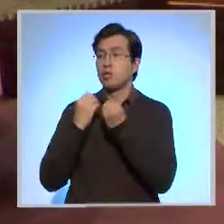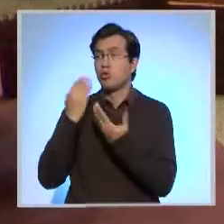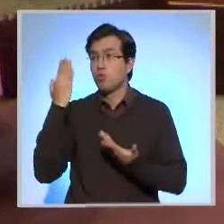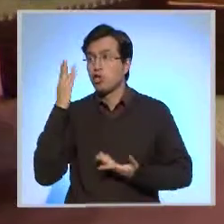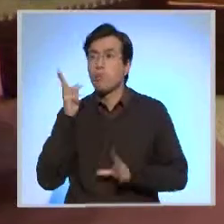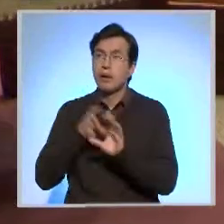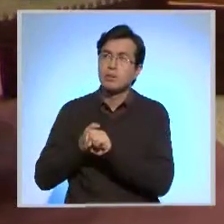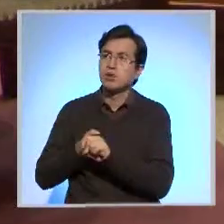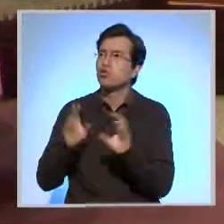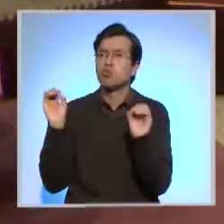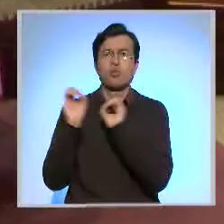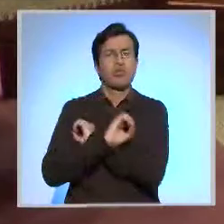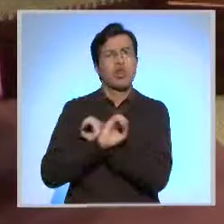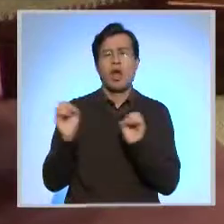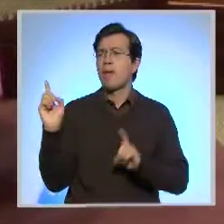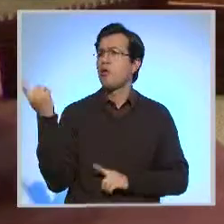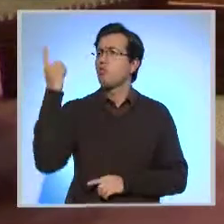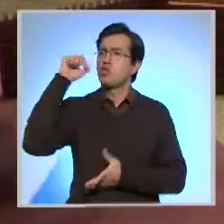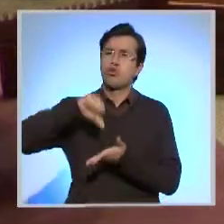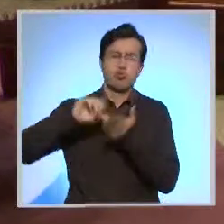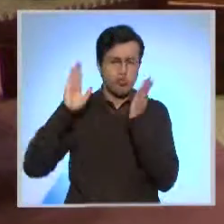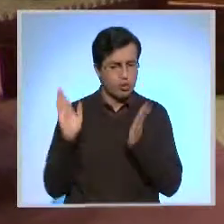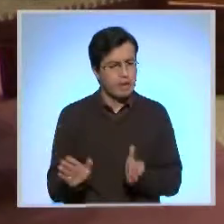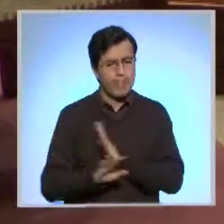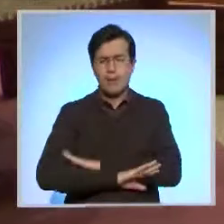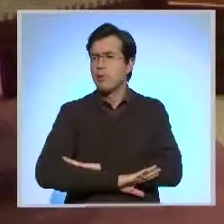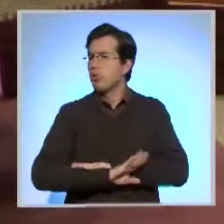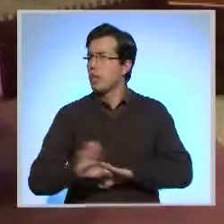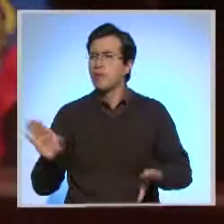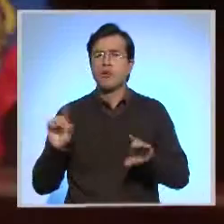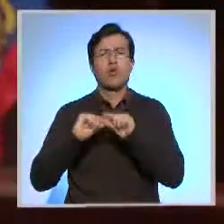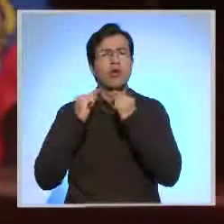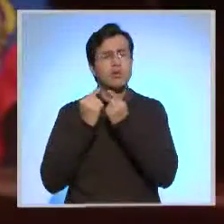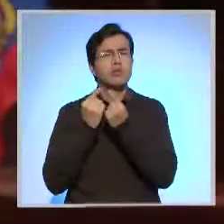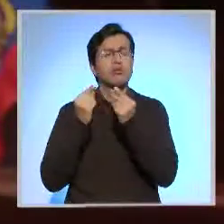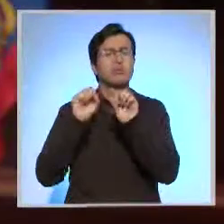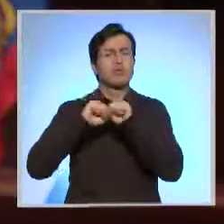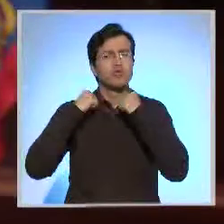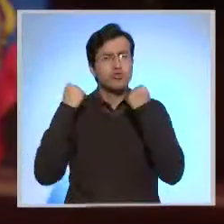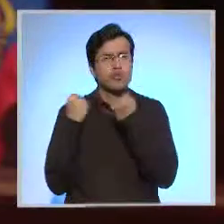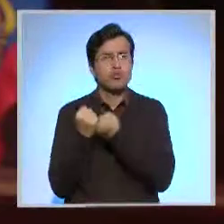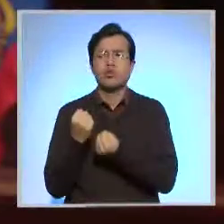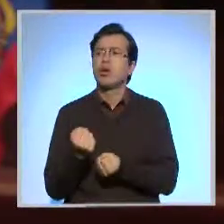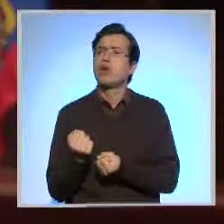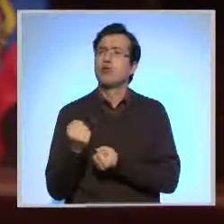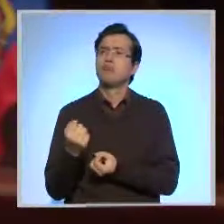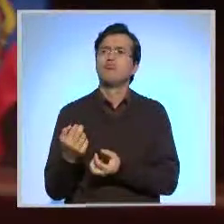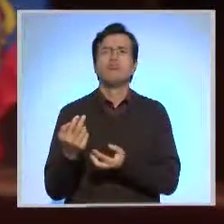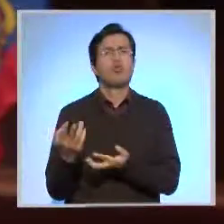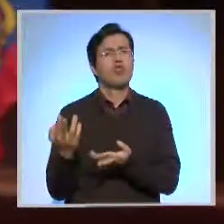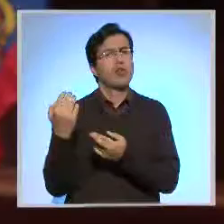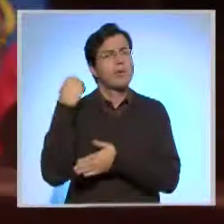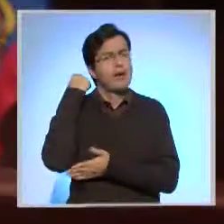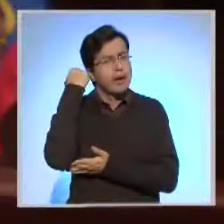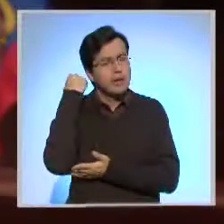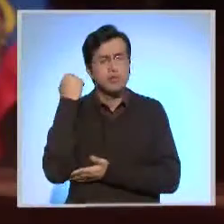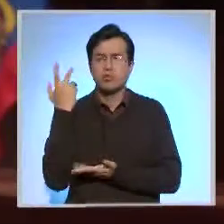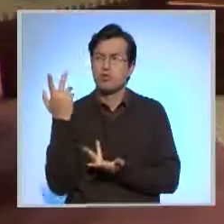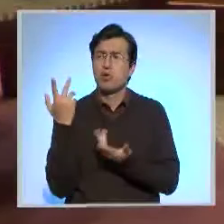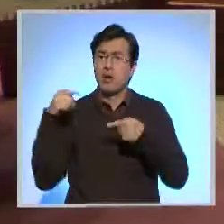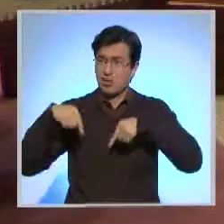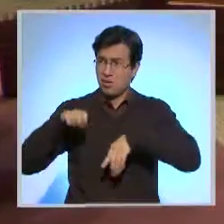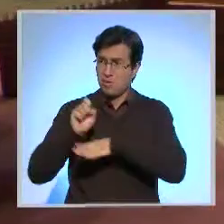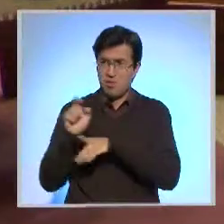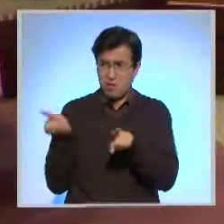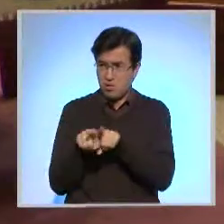partidista de ninguna manera mente ciudadano es un movimiento social que reivindica un derecho que reivindica una necesidad está desarrollado ese movimiento aquí en